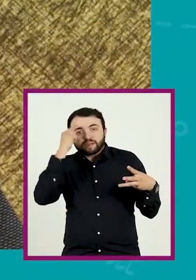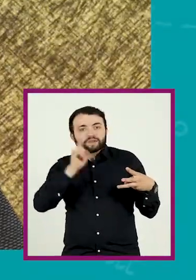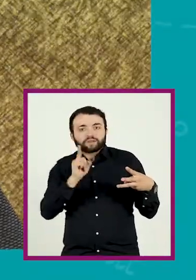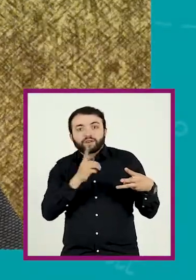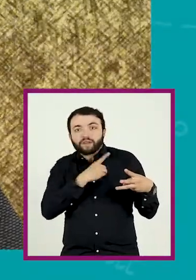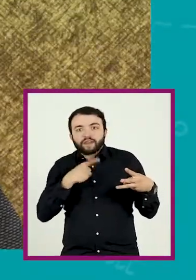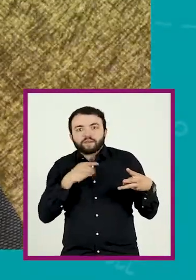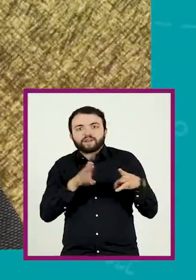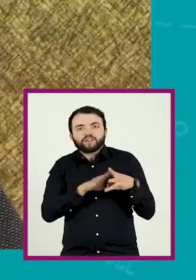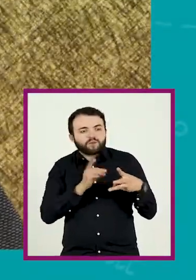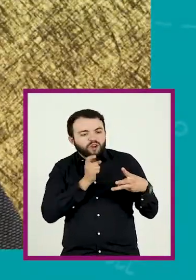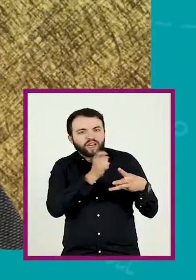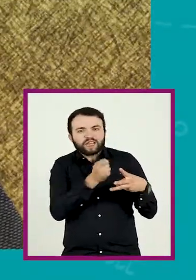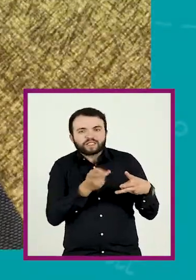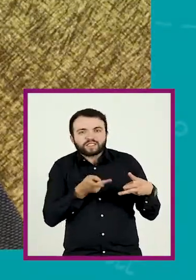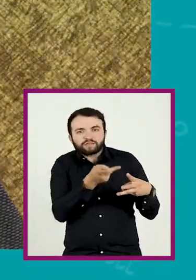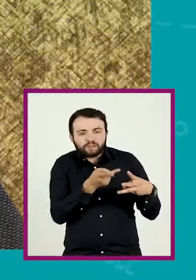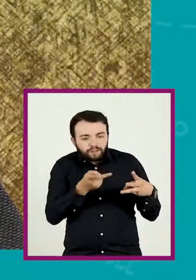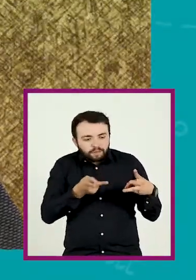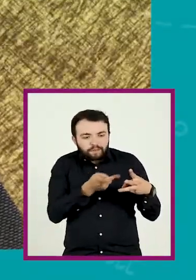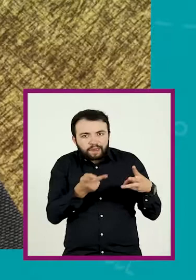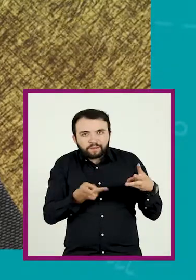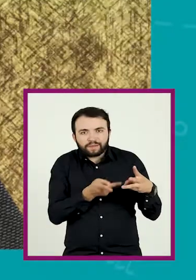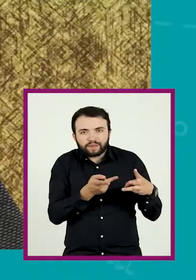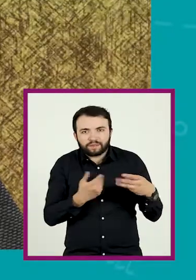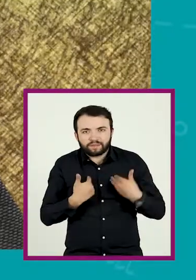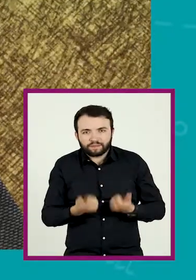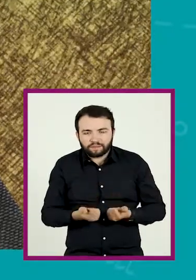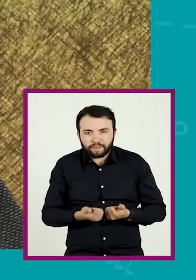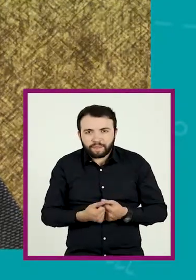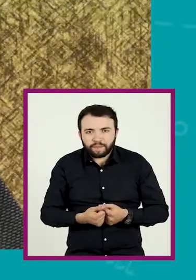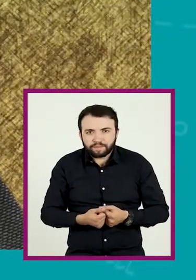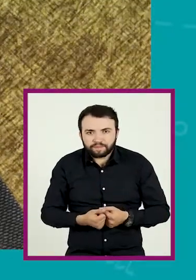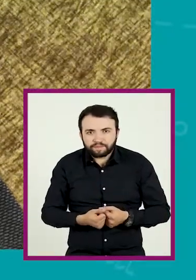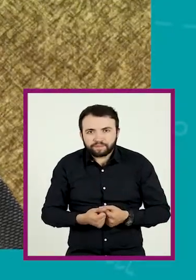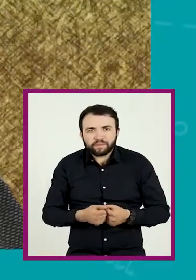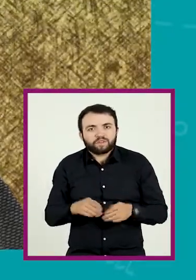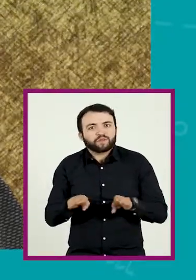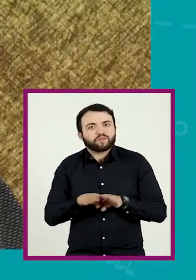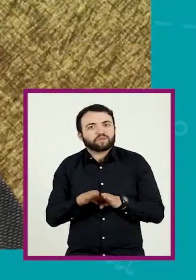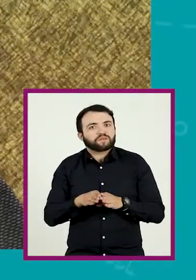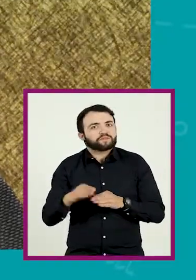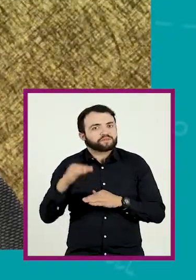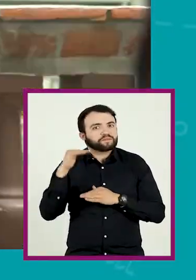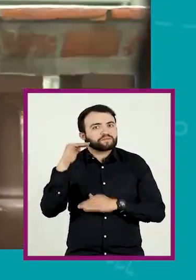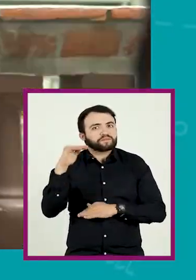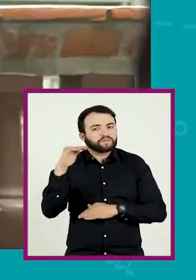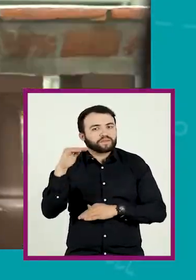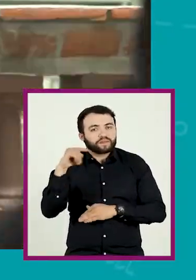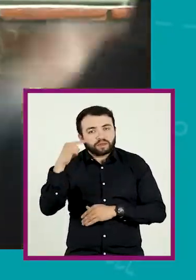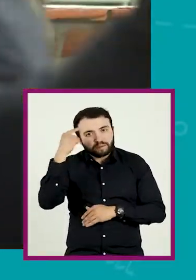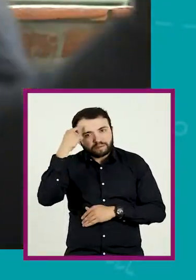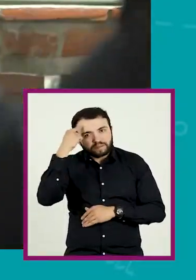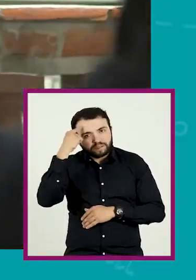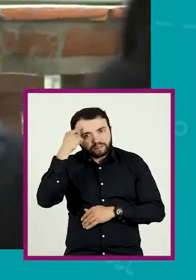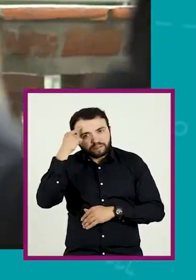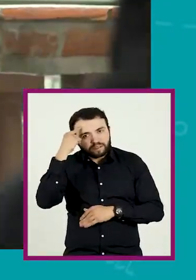idea es que tenemos que establecer primero los límites del discurso, los límites de la razón, para